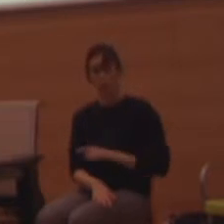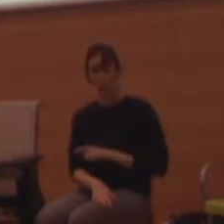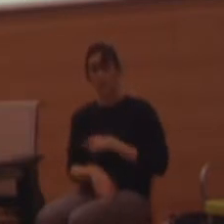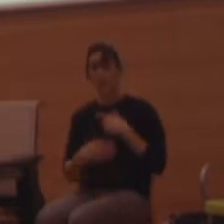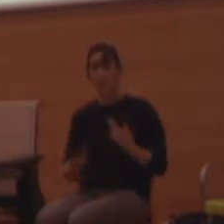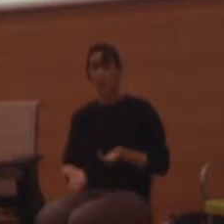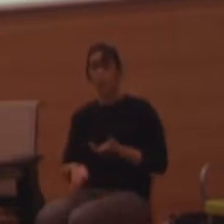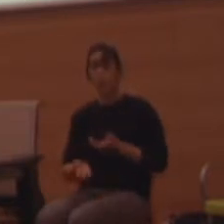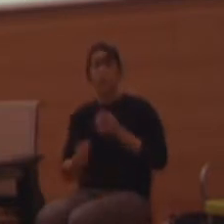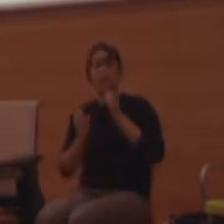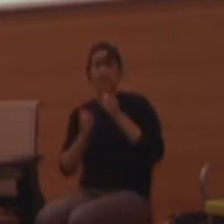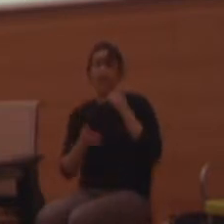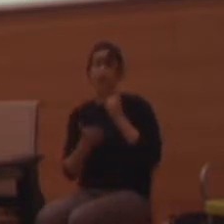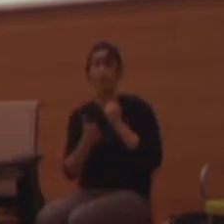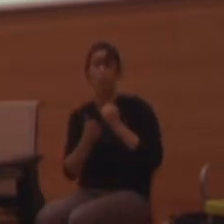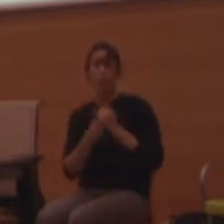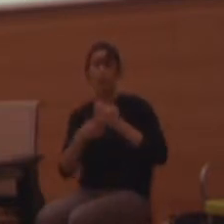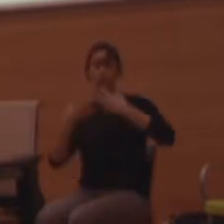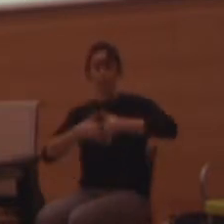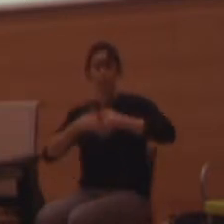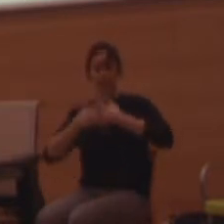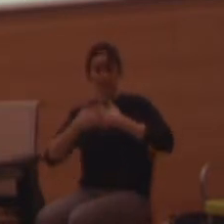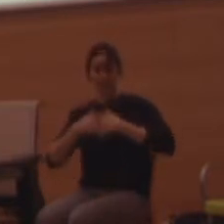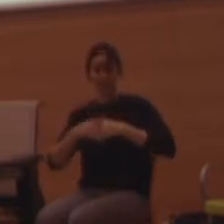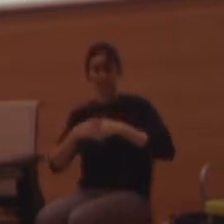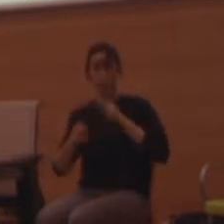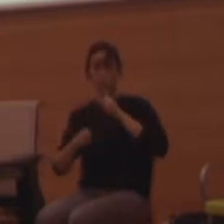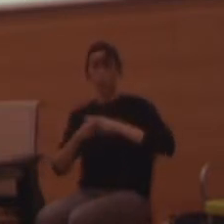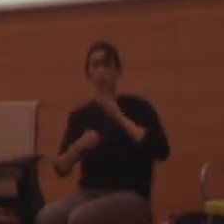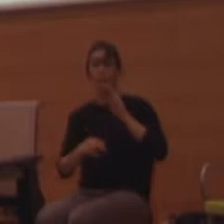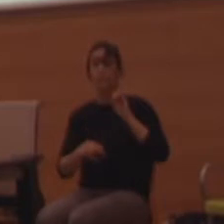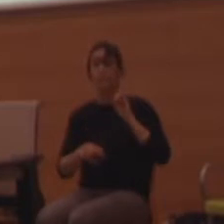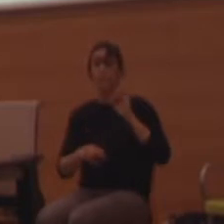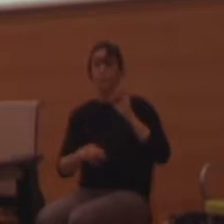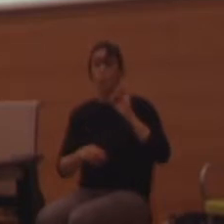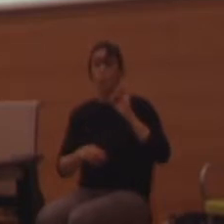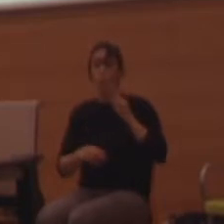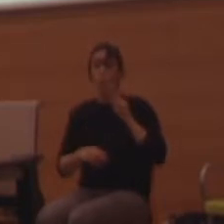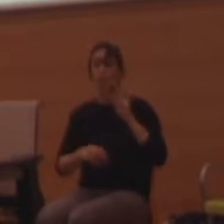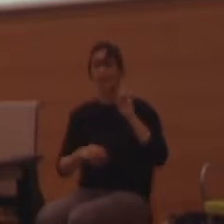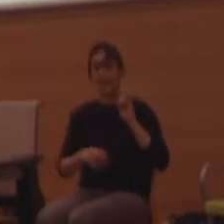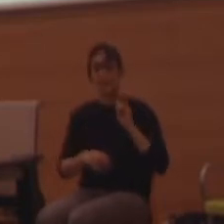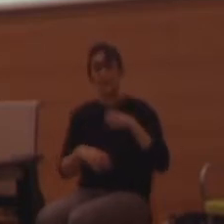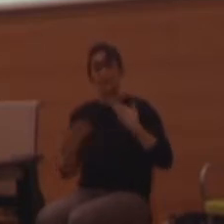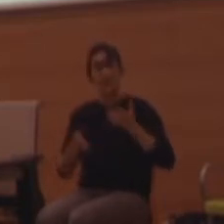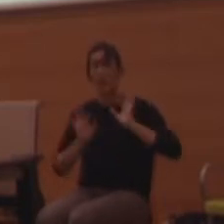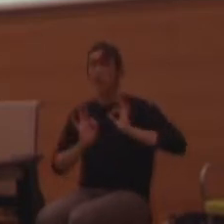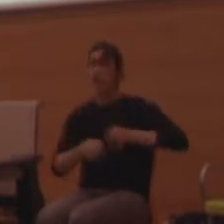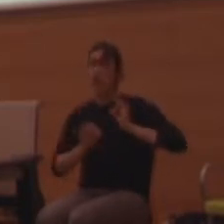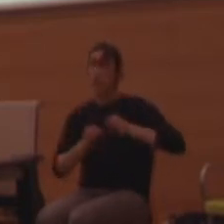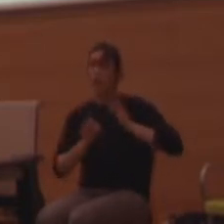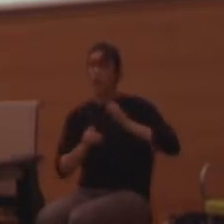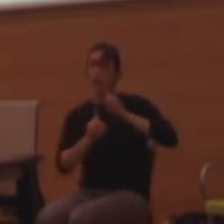dolorosa exactamente igual, hay un aparatito que se llama pinprick, pero que normalmente no lo